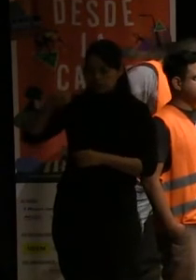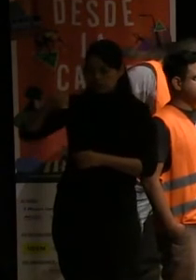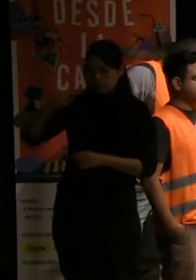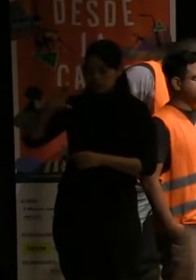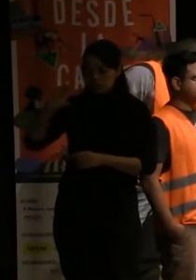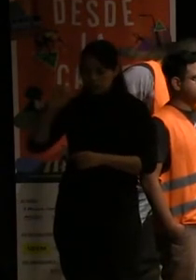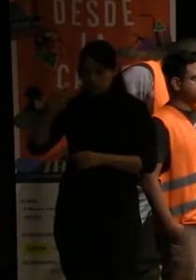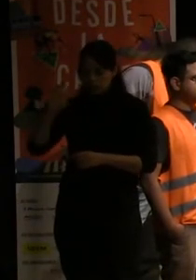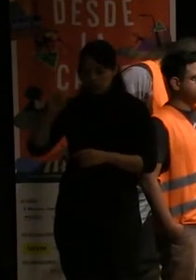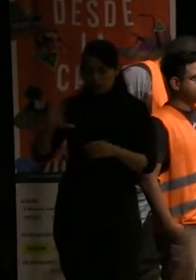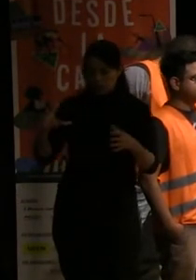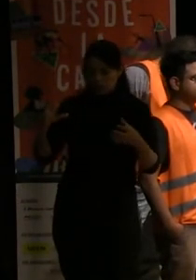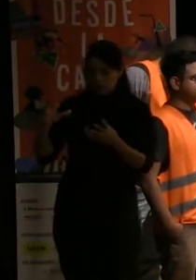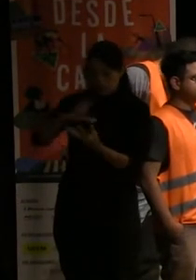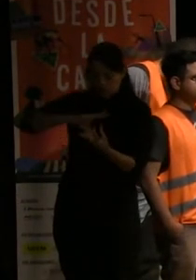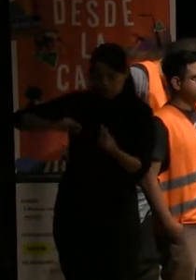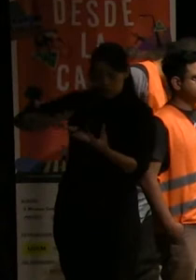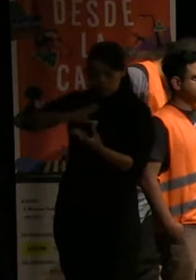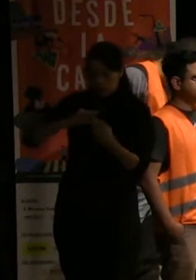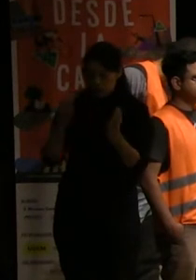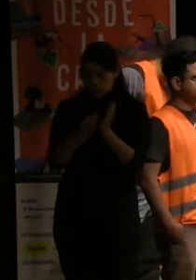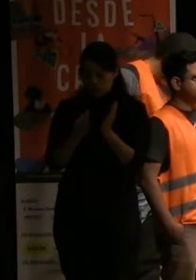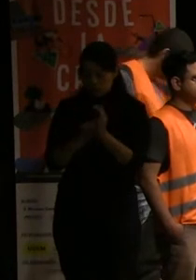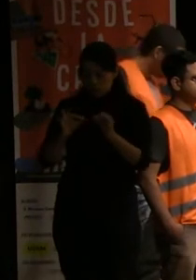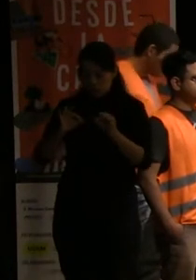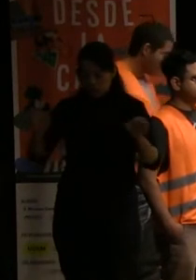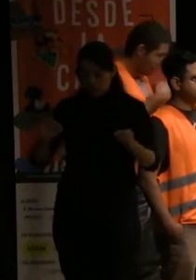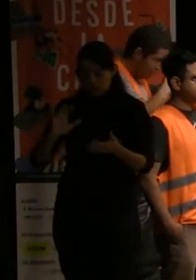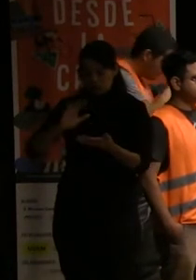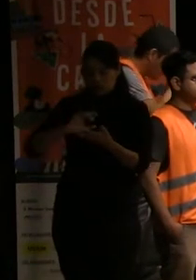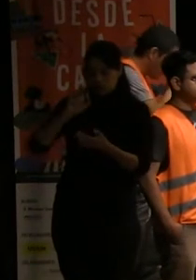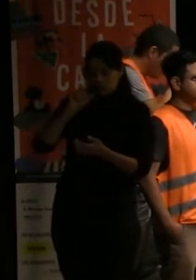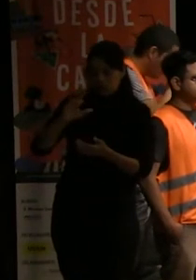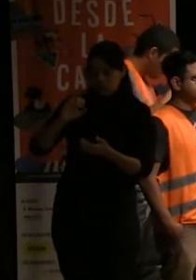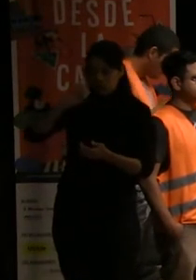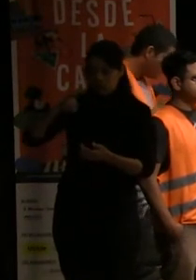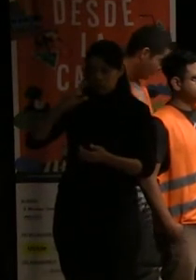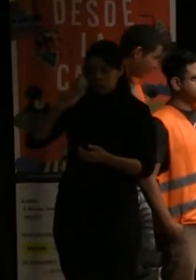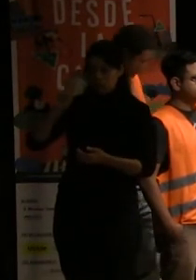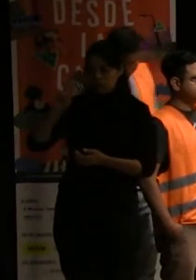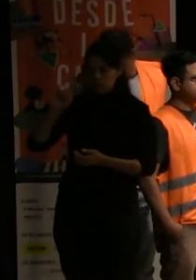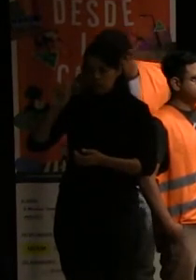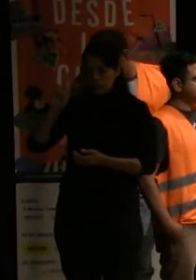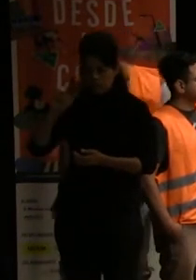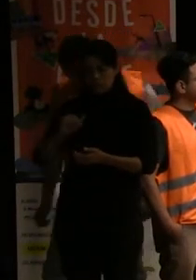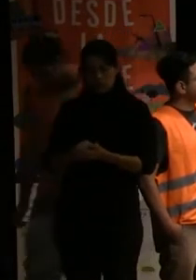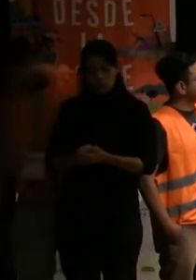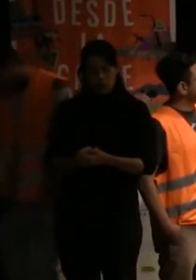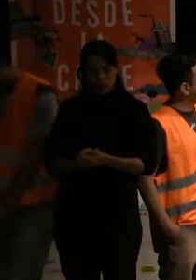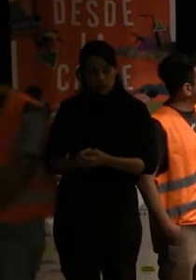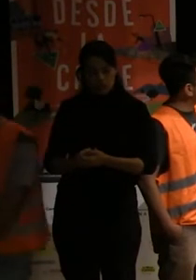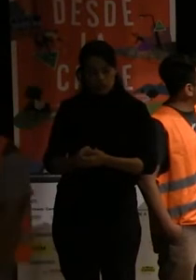reciclaje de cables electrónicos y metales y también a javier orellana quien en una mención especial porque cayeron